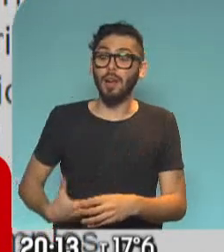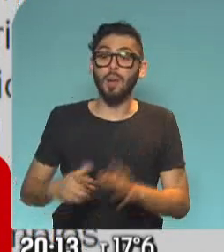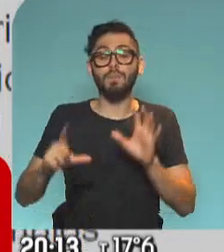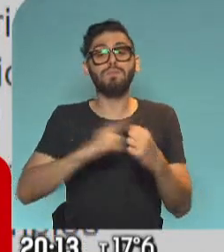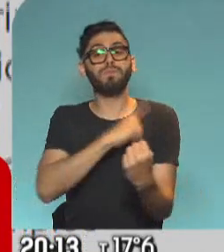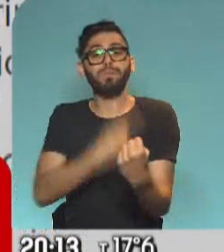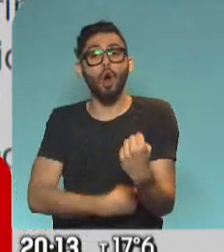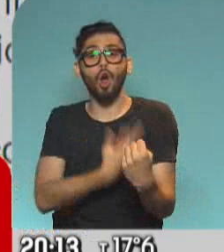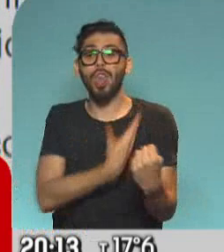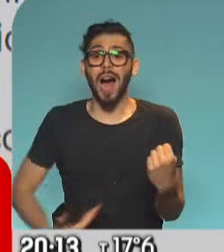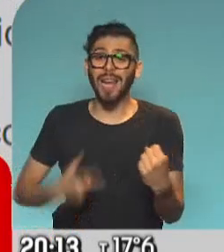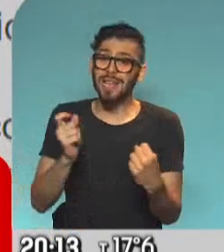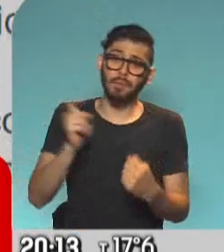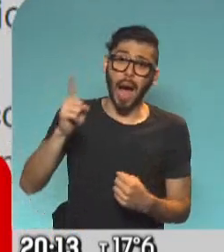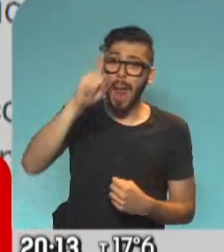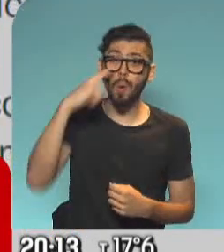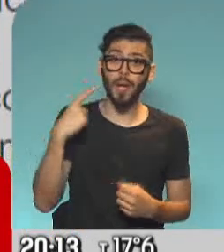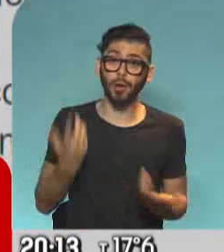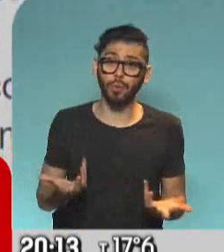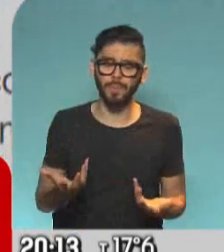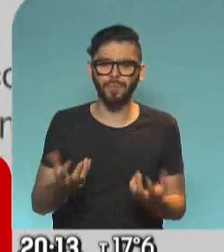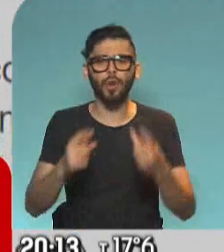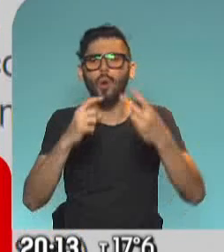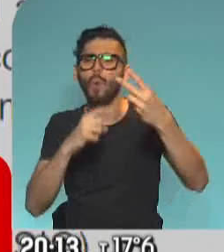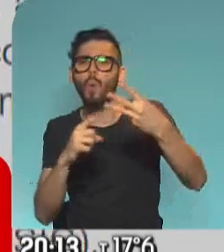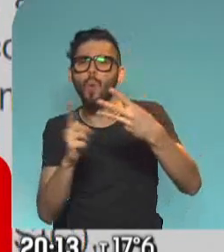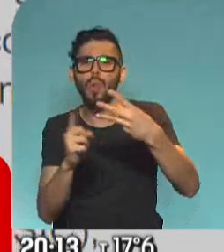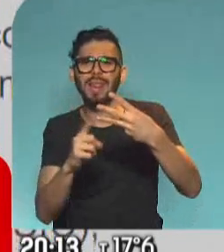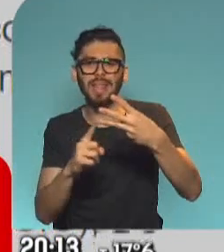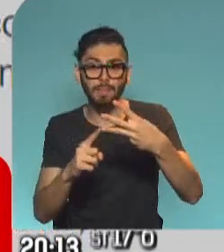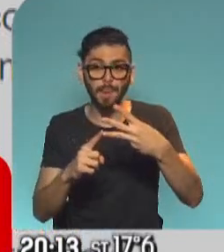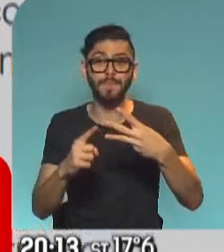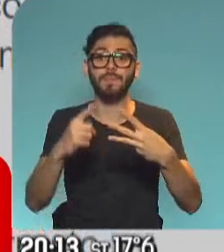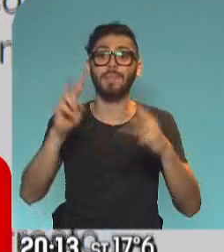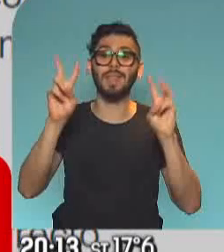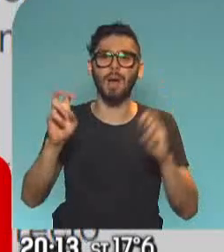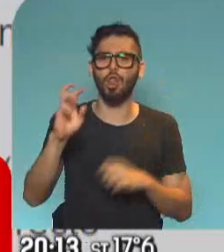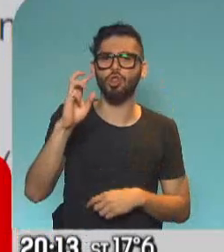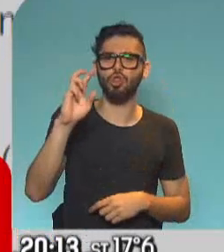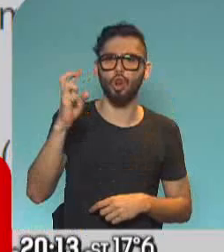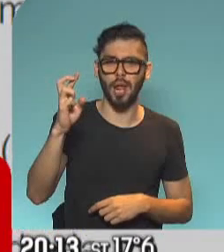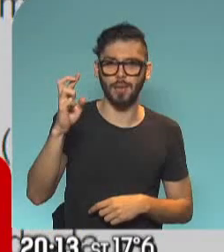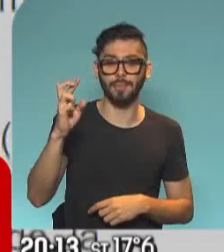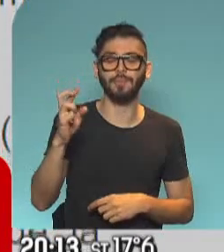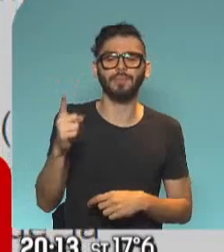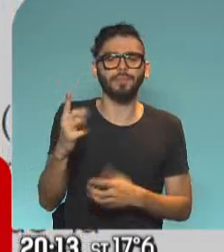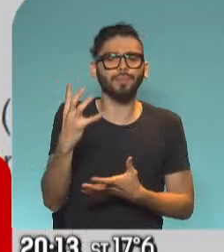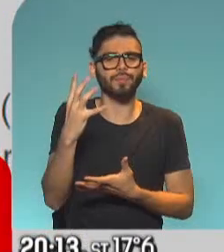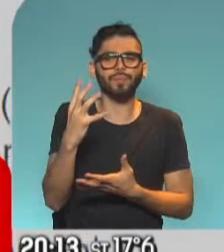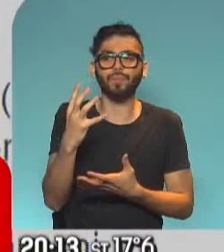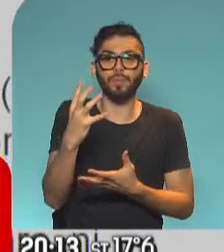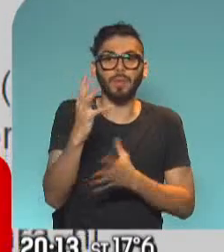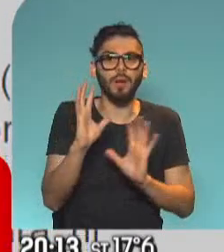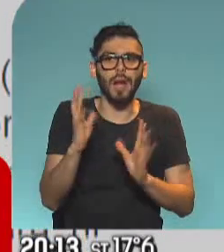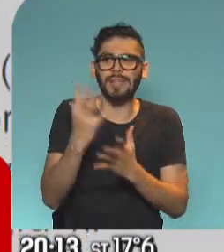la última? Y te llevo a la última certeza, que es lo que marcábamos, que tiene que ver con el dólar. Bueno, Cristina hace todo un raconto de qué pasaba económicamente en